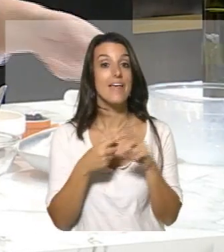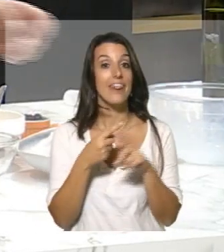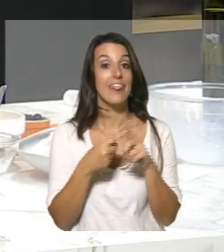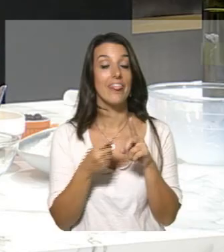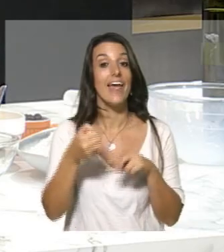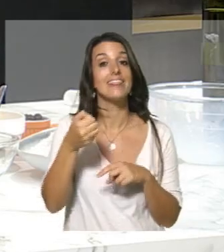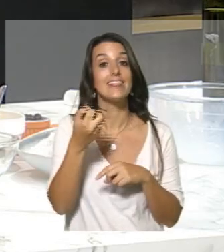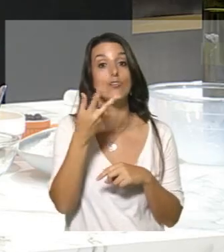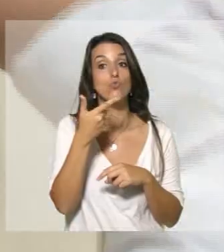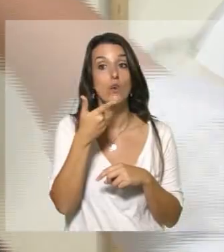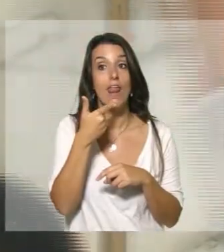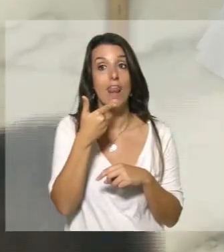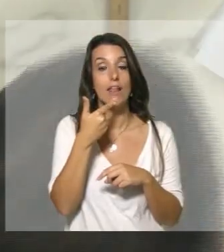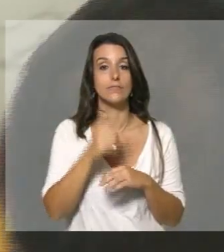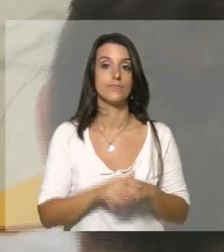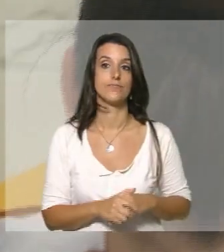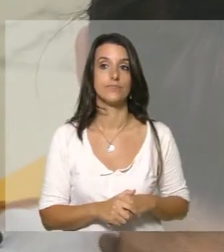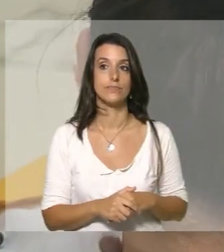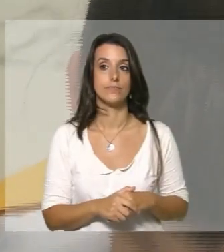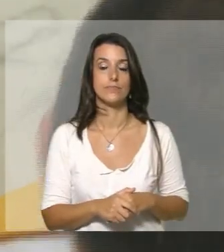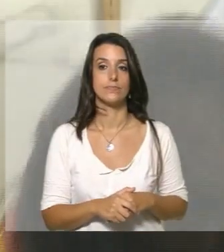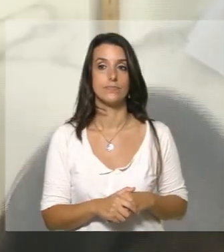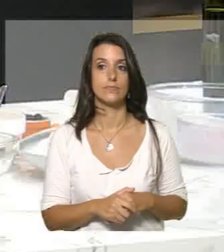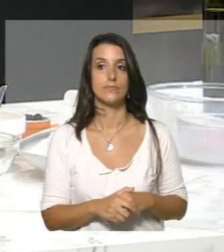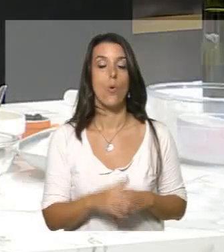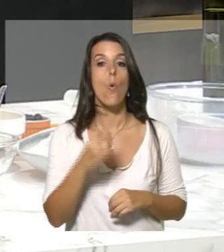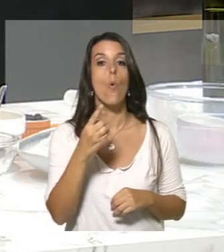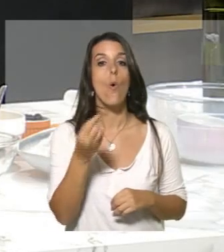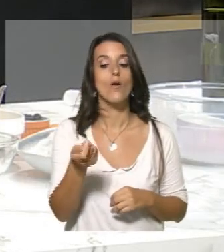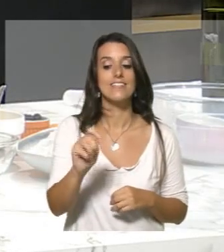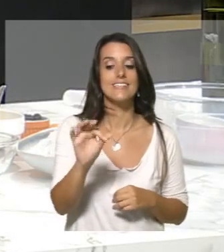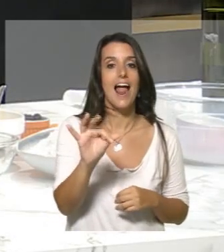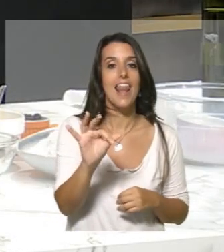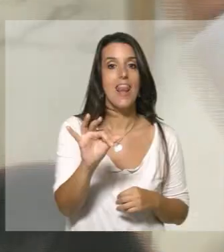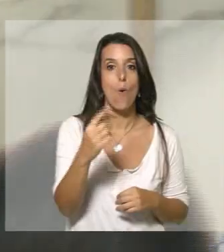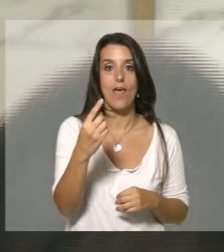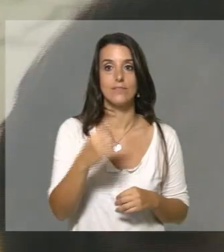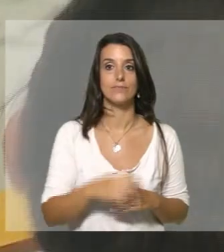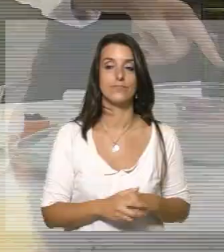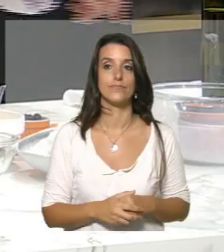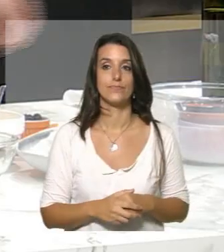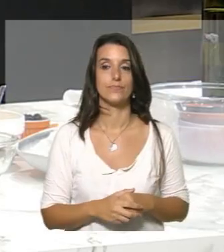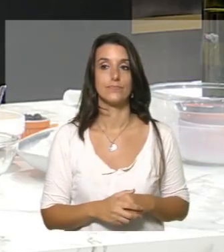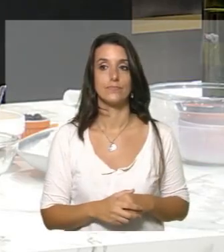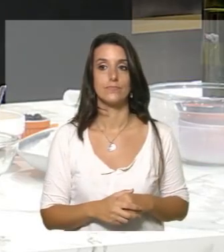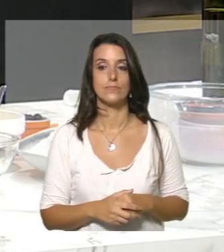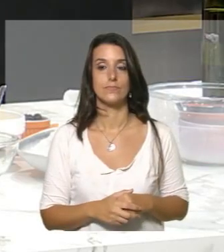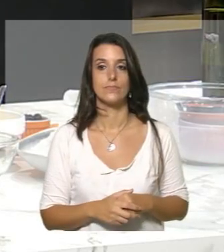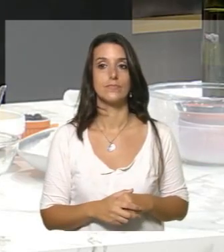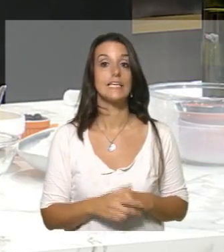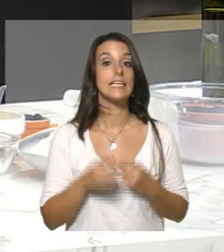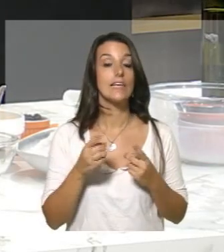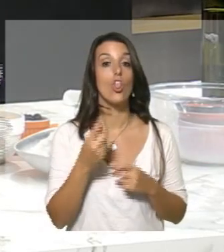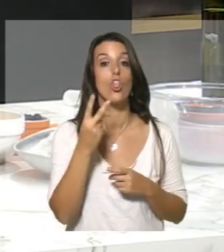1/2 taza de azúcar, ahí, 1 cucharadita de sal, ponemos por acá, y vamos a